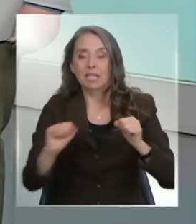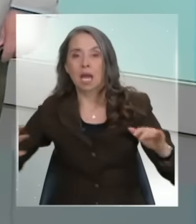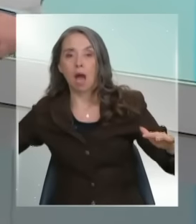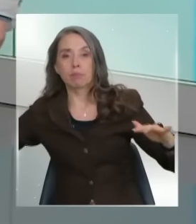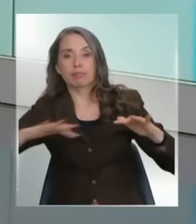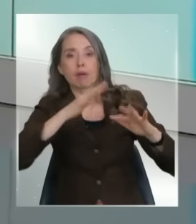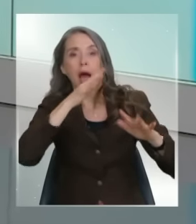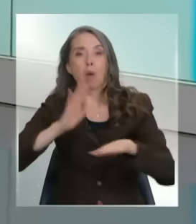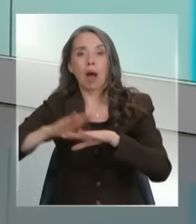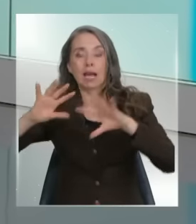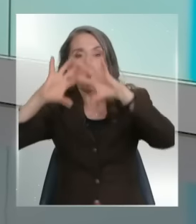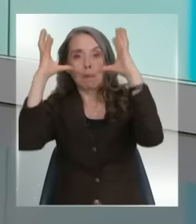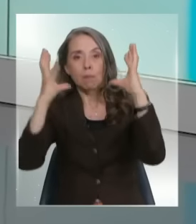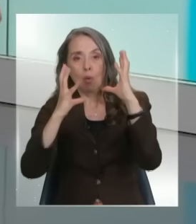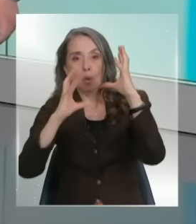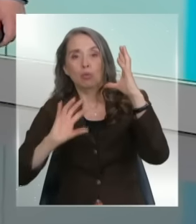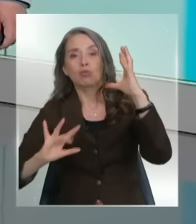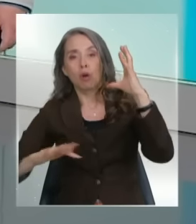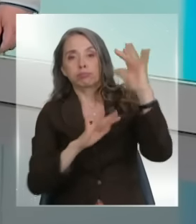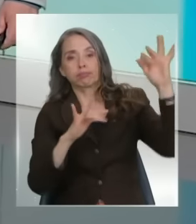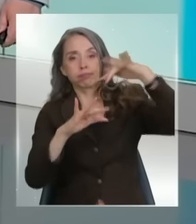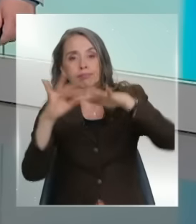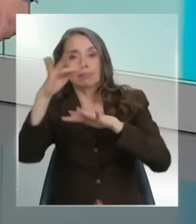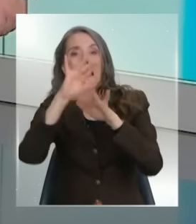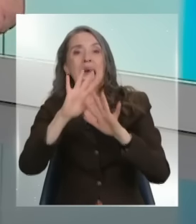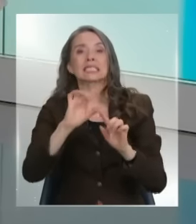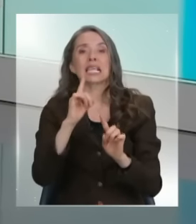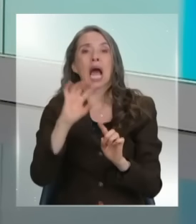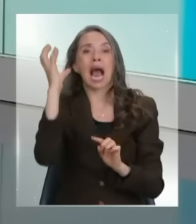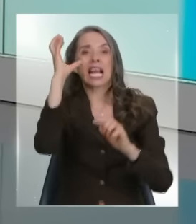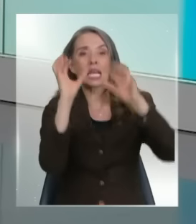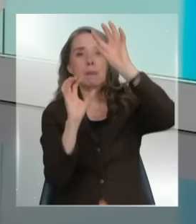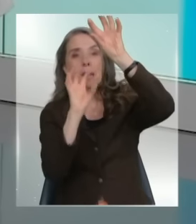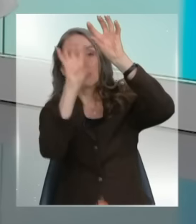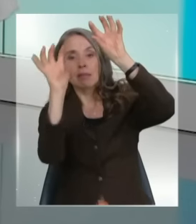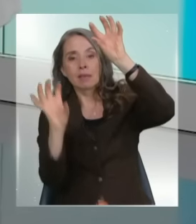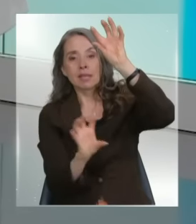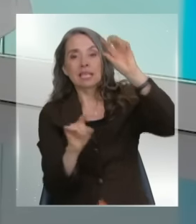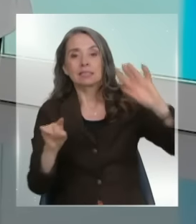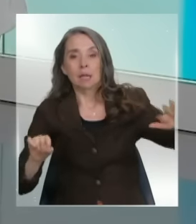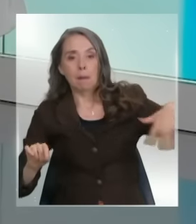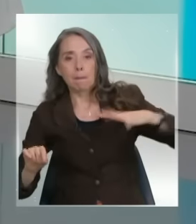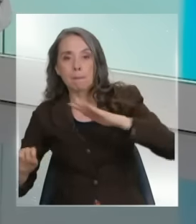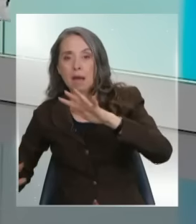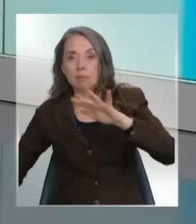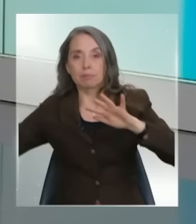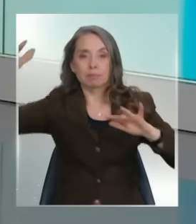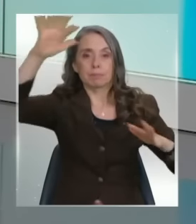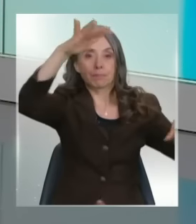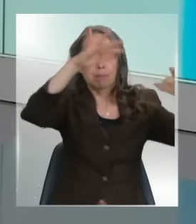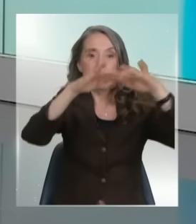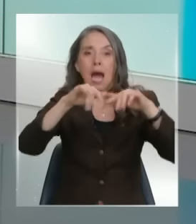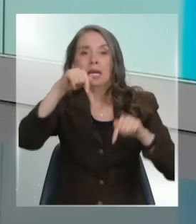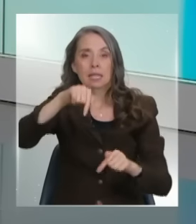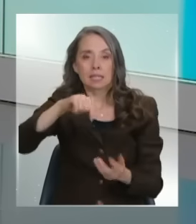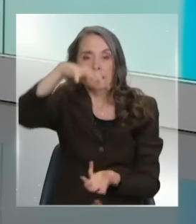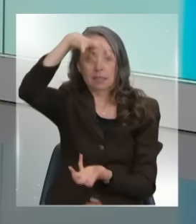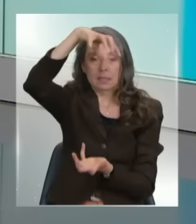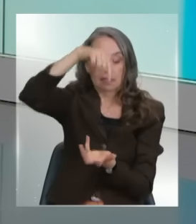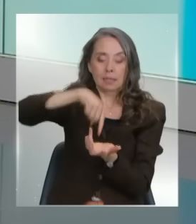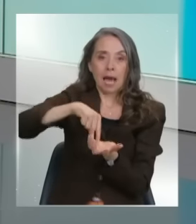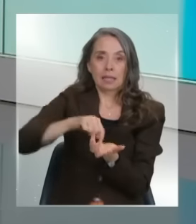regulando los climas regionales. Los motores de estas cintas transportadoras se ubican en la Antártica